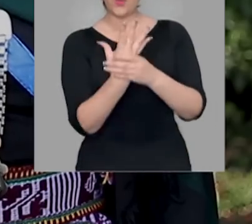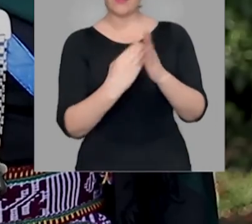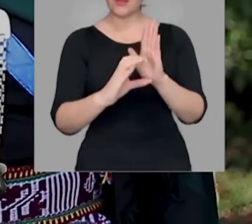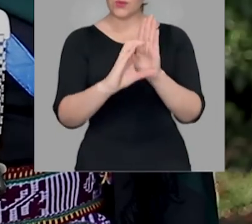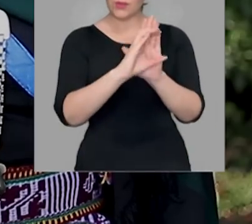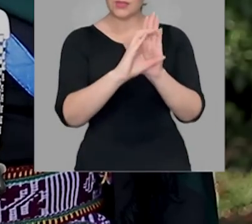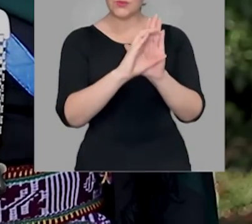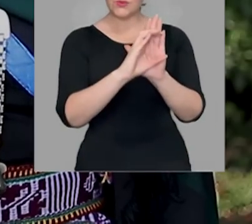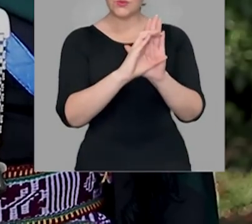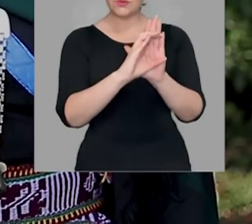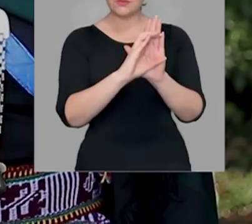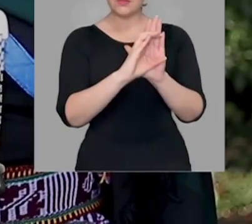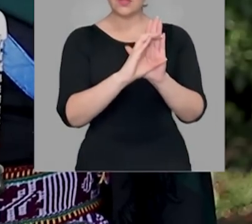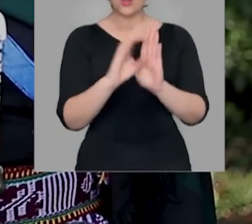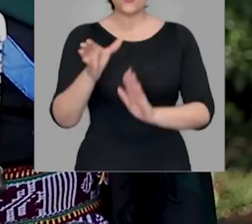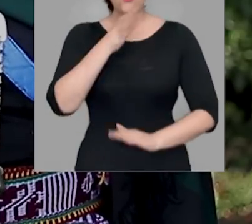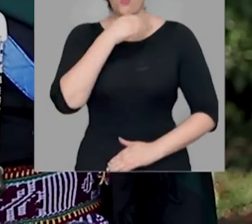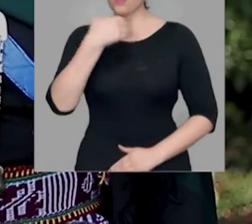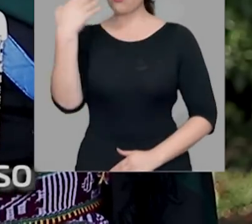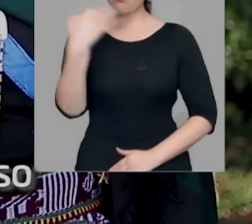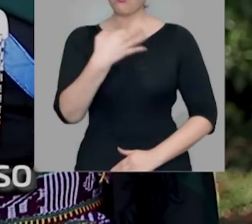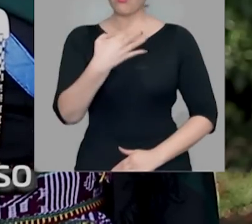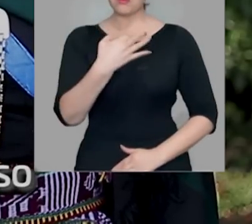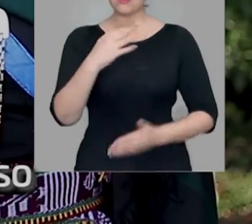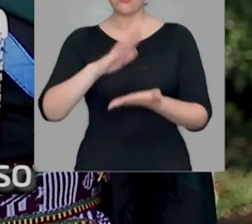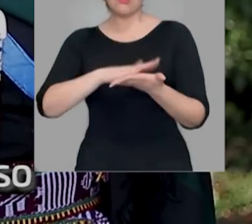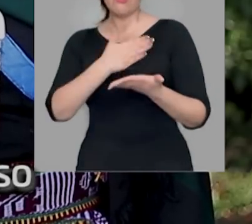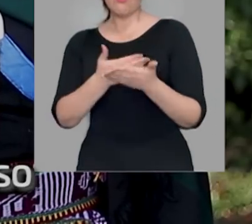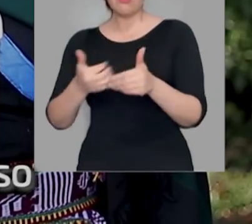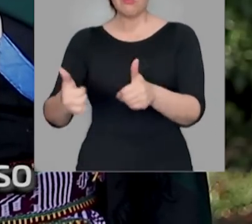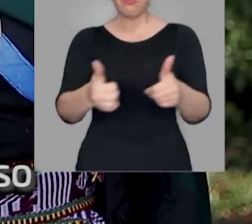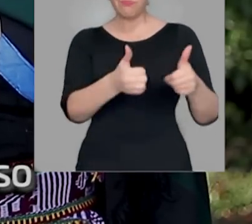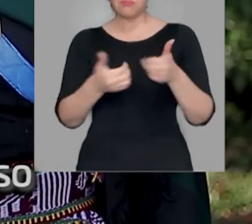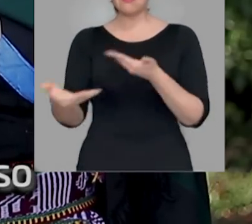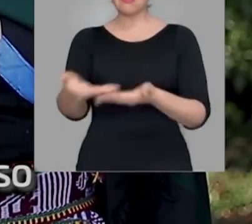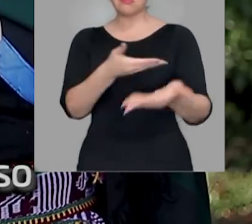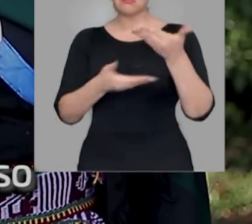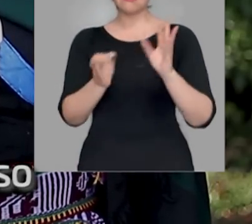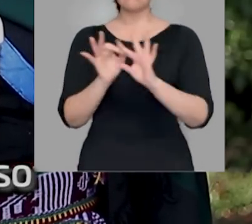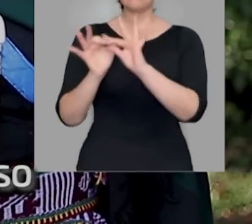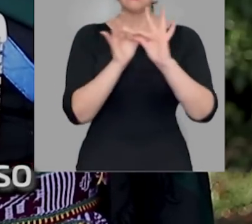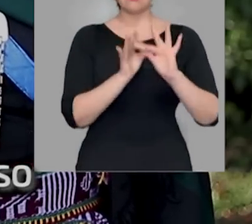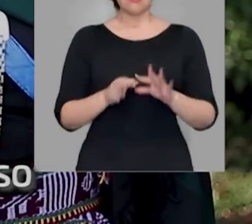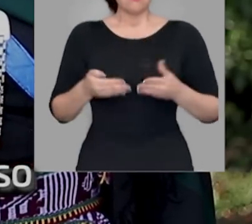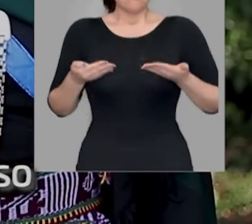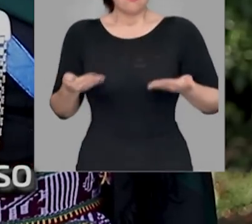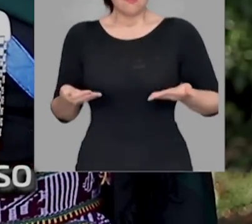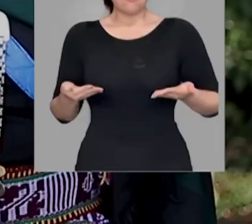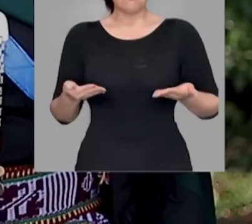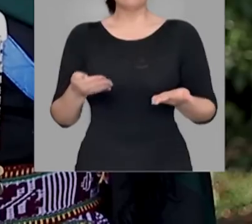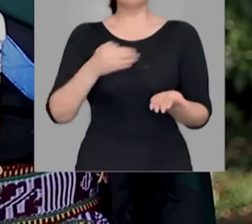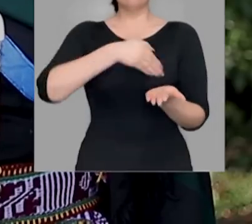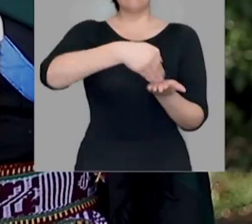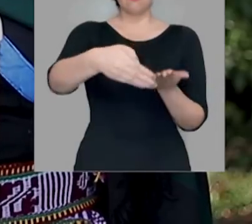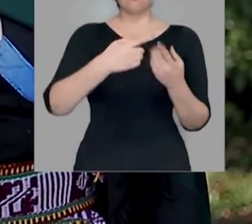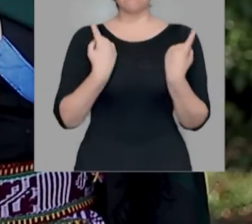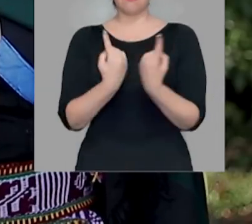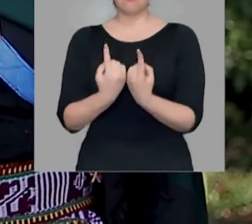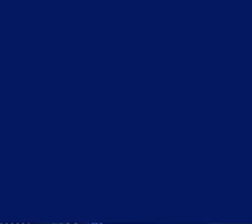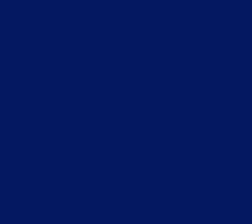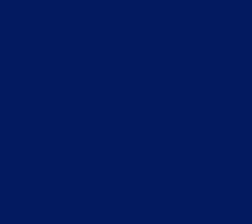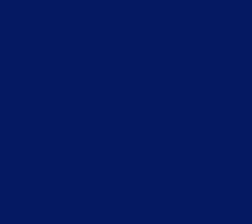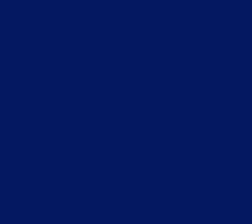La nueva constitución no nos garantiza la sana convivencia y la unidad. Por eso,